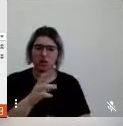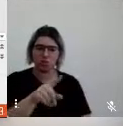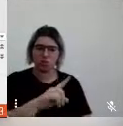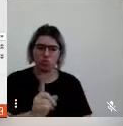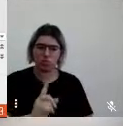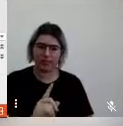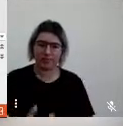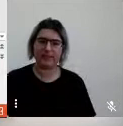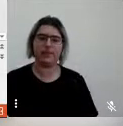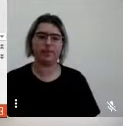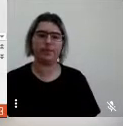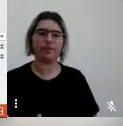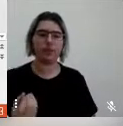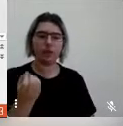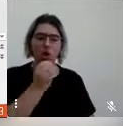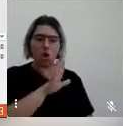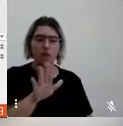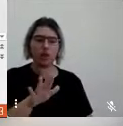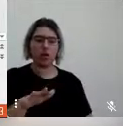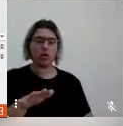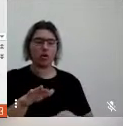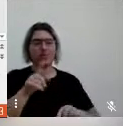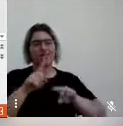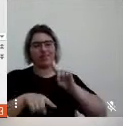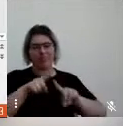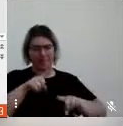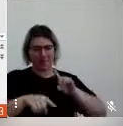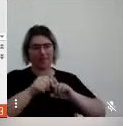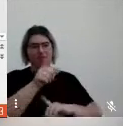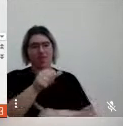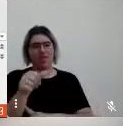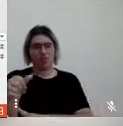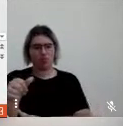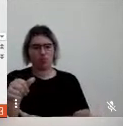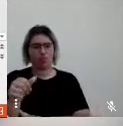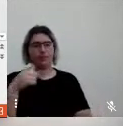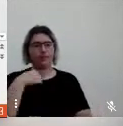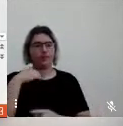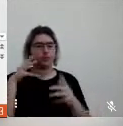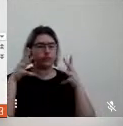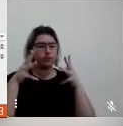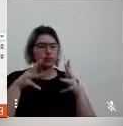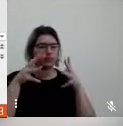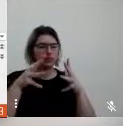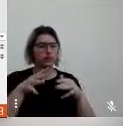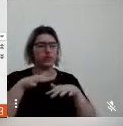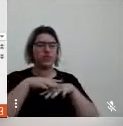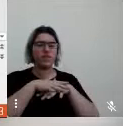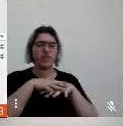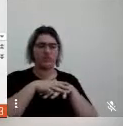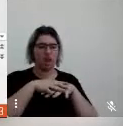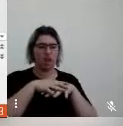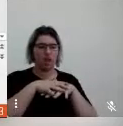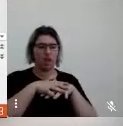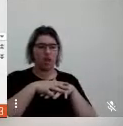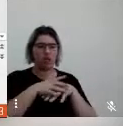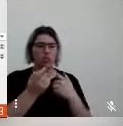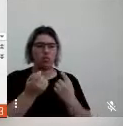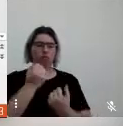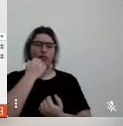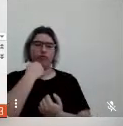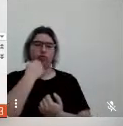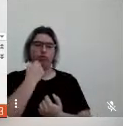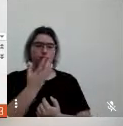¿Cuál sería el mejor desayuno? Hay que adaptarlo a cada una de las personas, pero yo ahí mi consejo es que busquéis fibra, entonces un puñadito de frutos